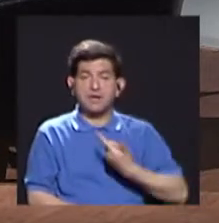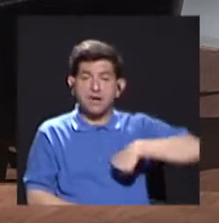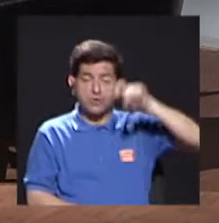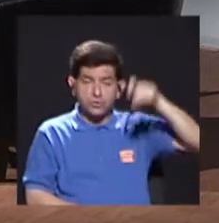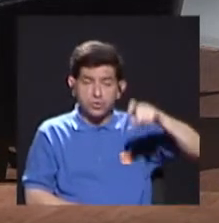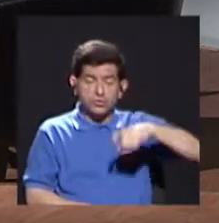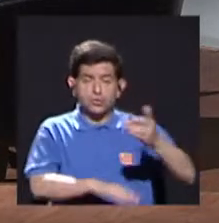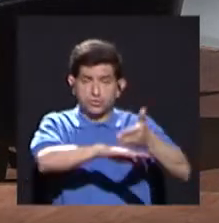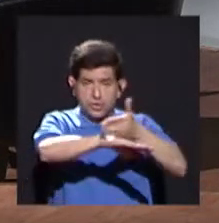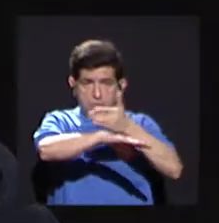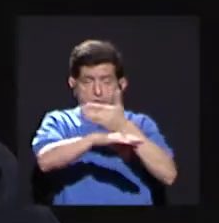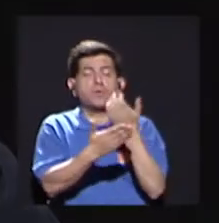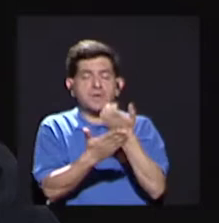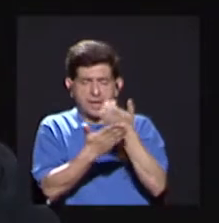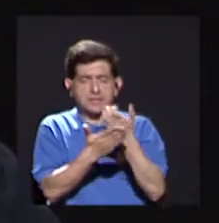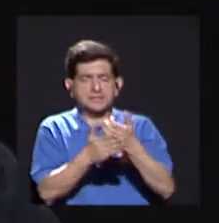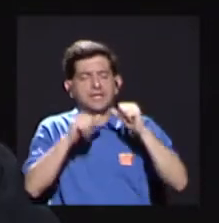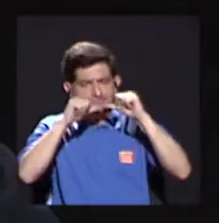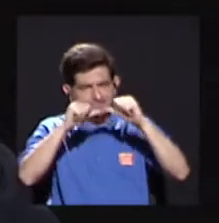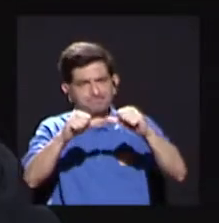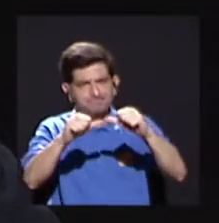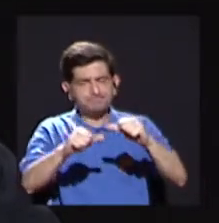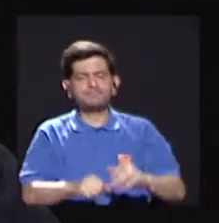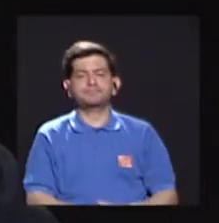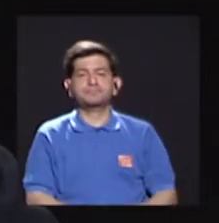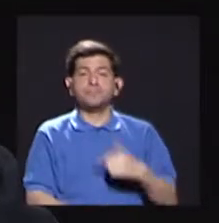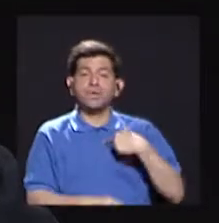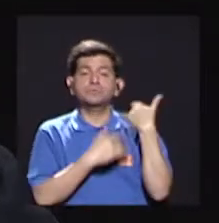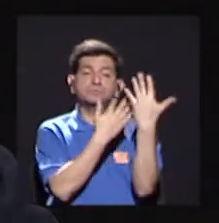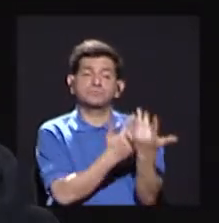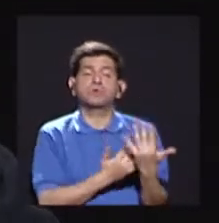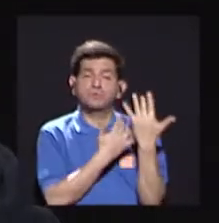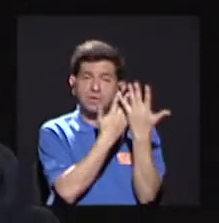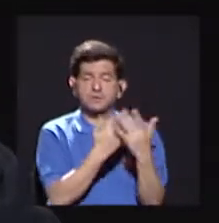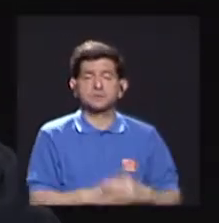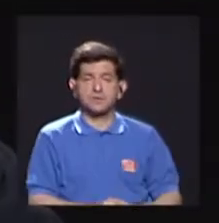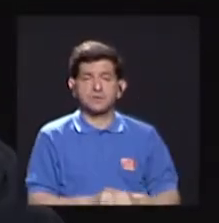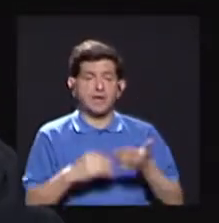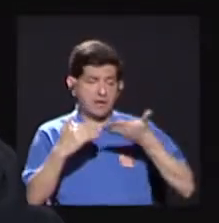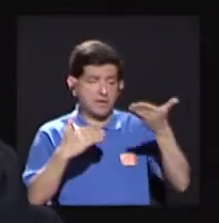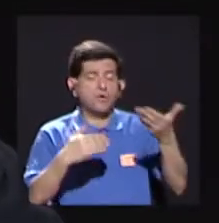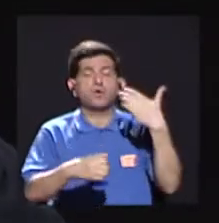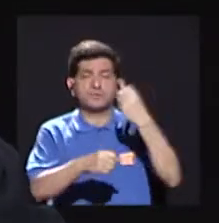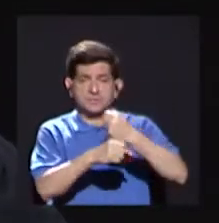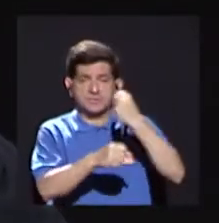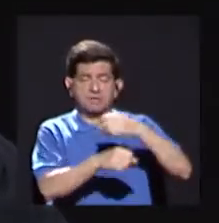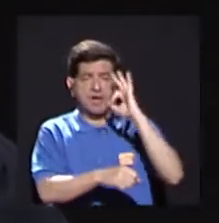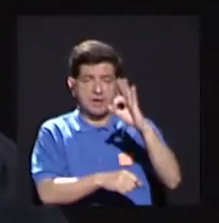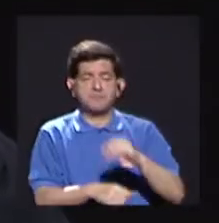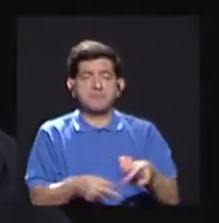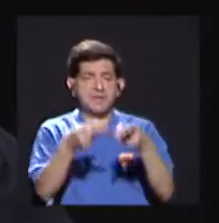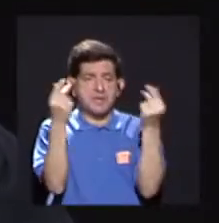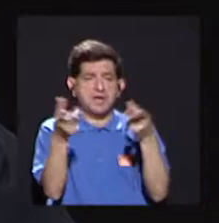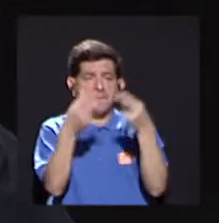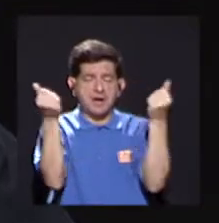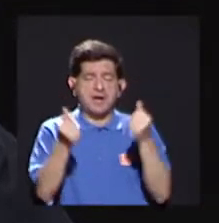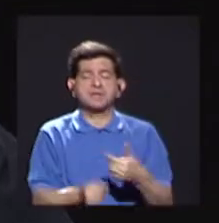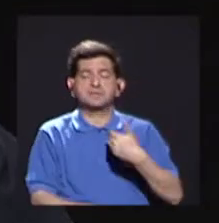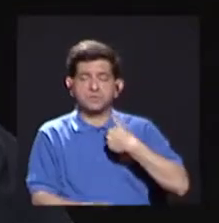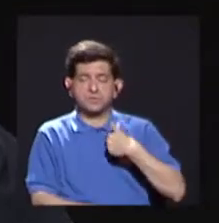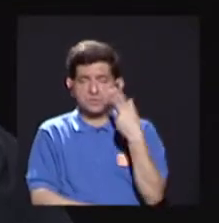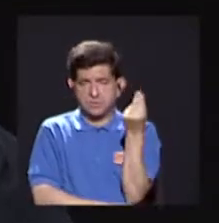hacer que la economía crezca más yo esperaría que si hacemos las cosas bien y gastamos la plata que tenemos disponible